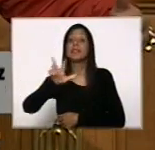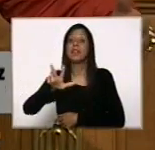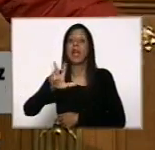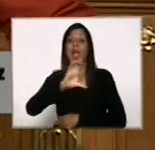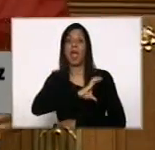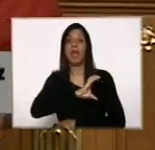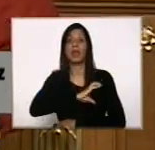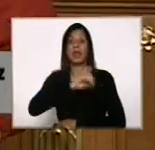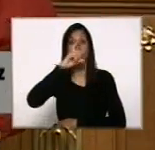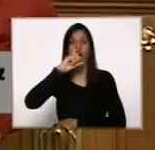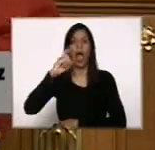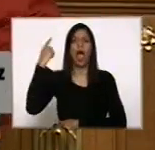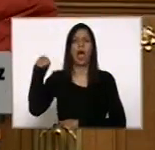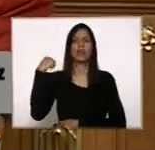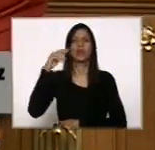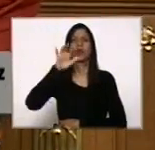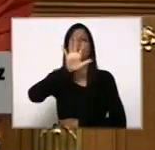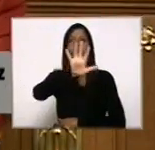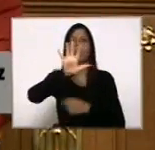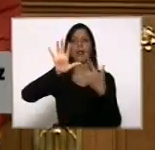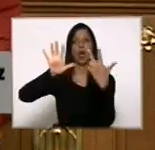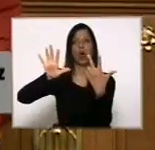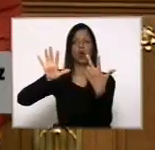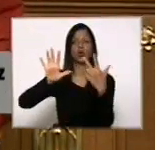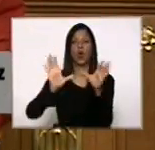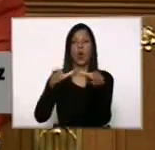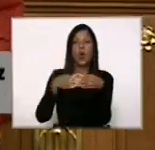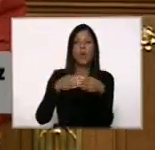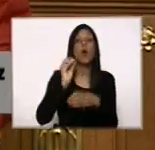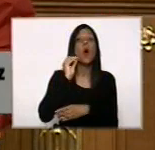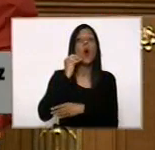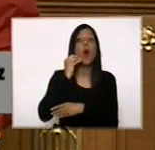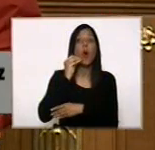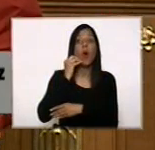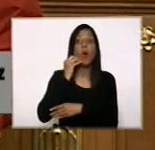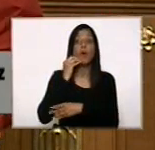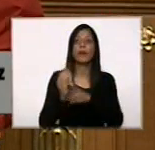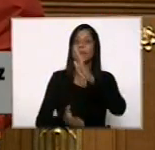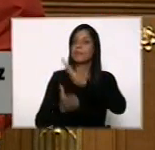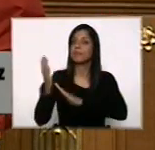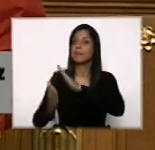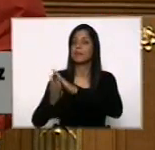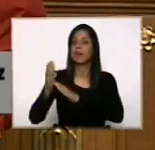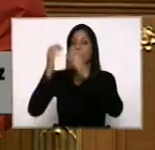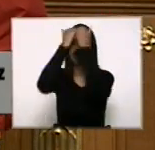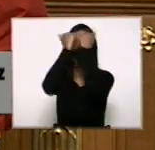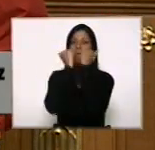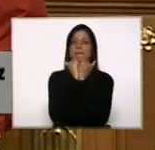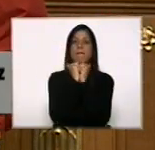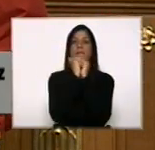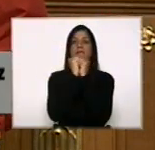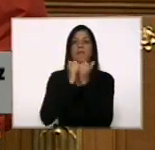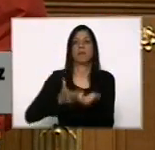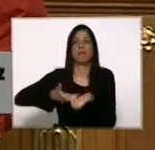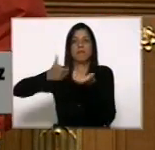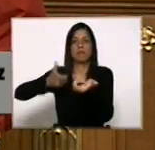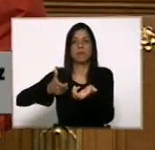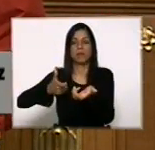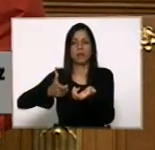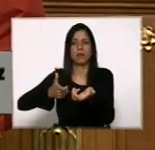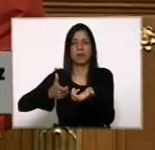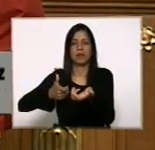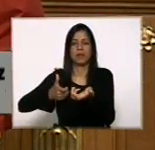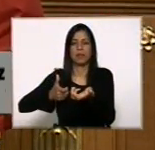enero del año 58 que un grupo de jóvenes venezolanos se fueran a las guerrillas porque no encontraron otro